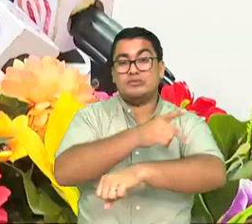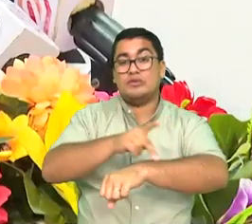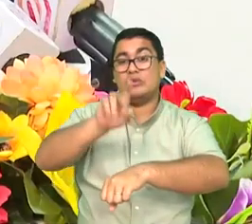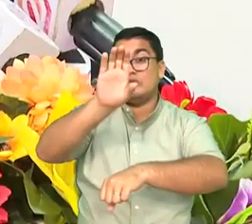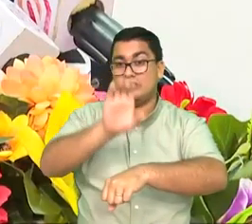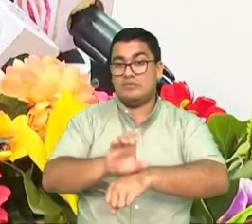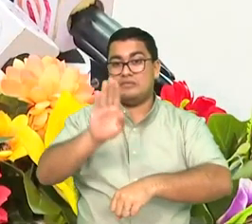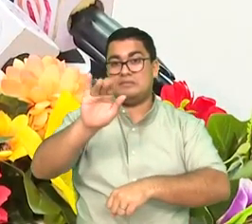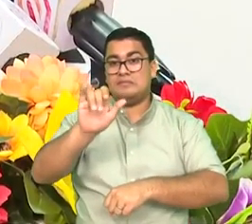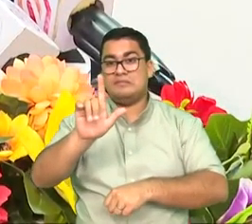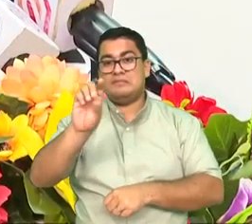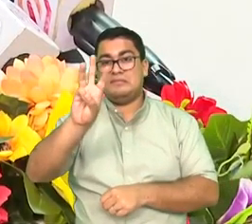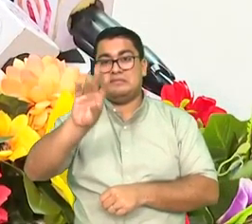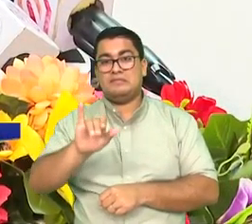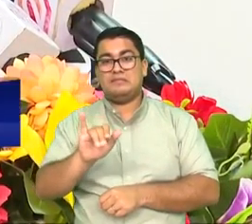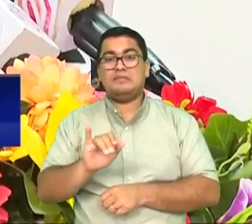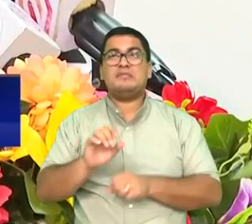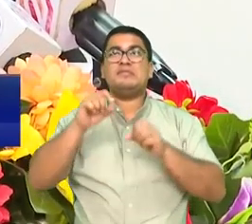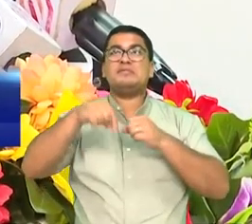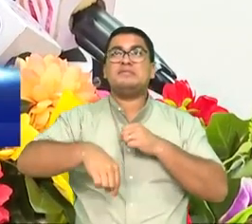Caribe. Y hoy en la mañana